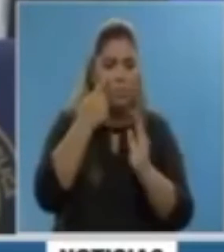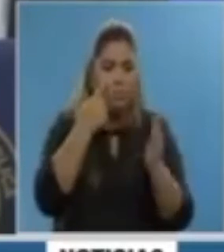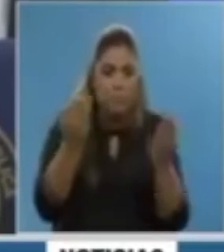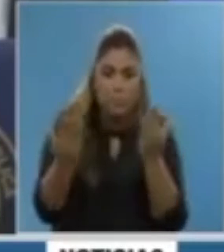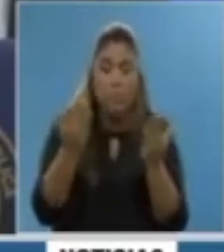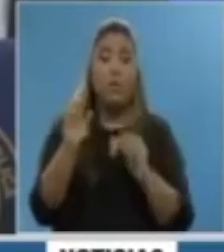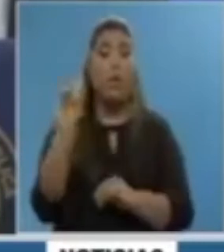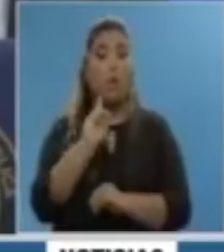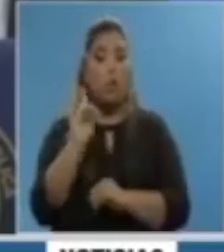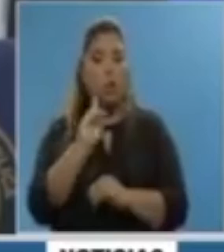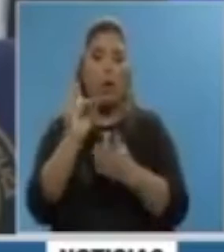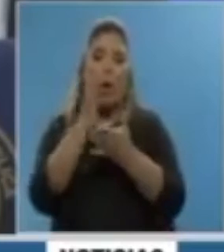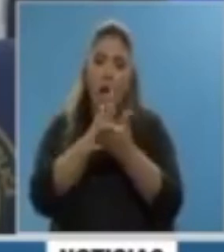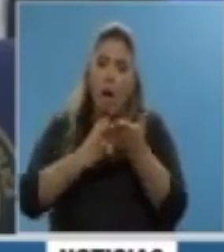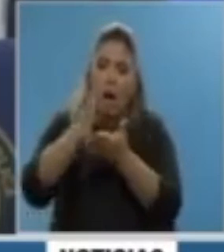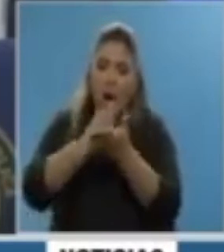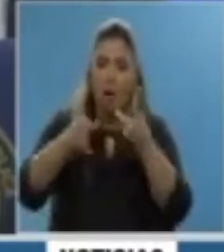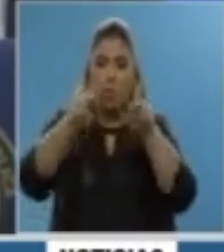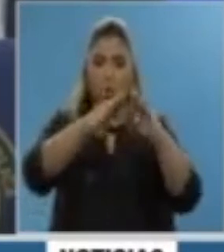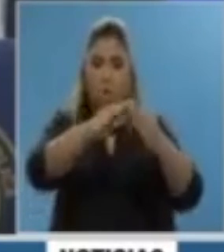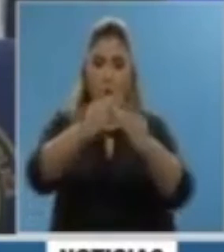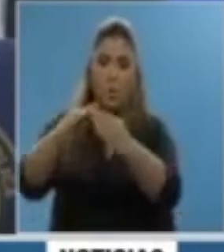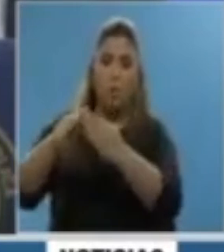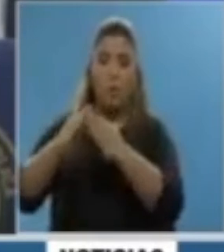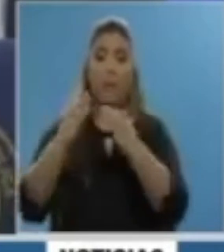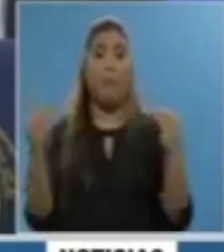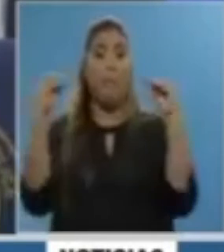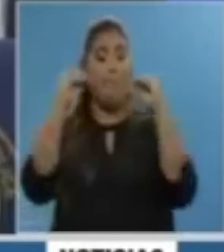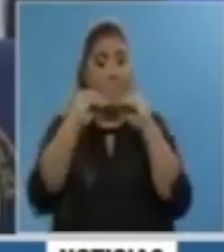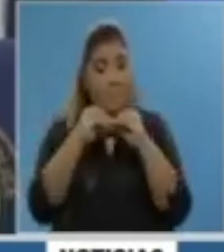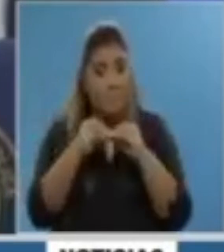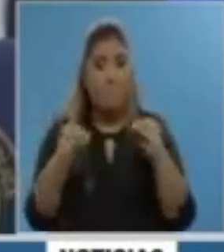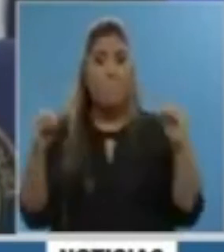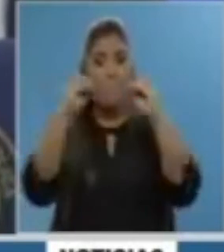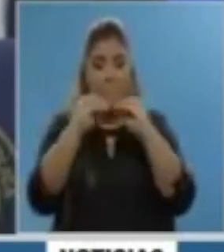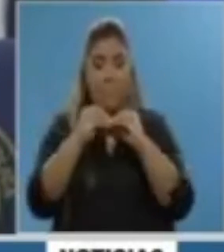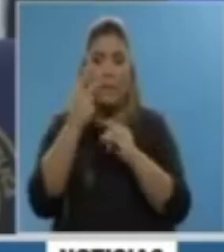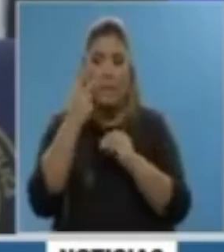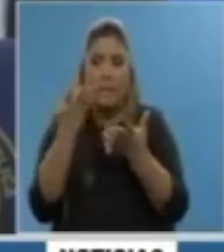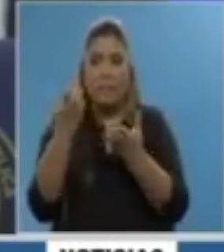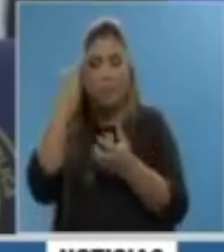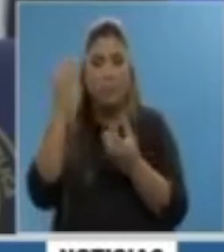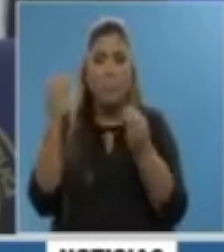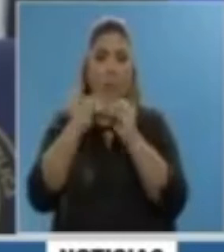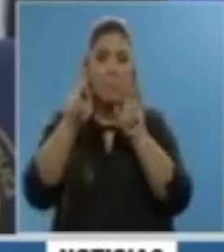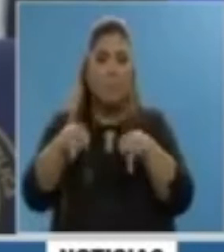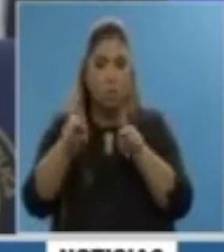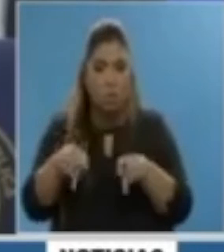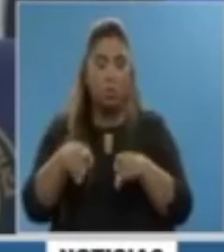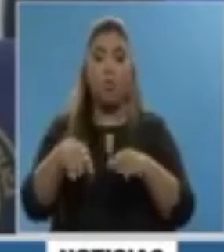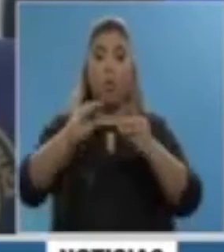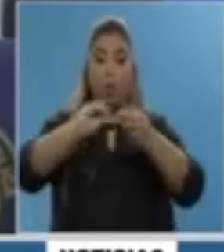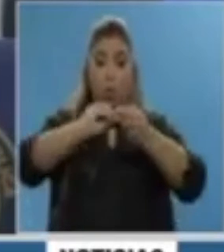es donde en algunas de estas regiones son las que más están influyendo en ese indicador a nivel nacional, que es el